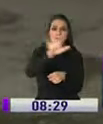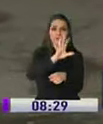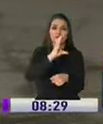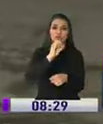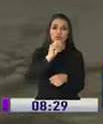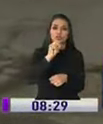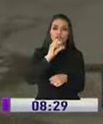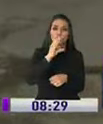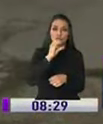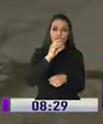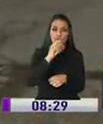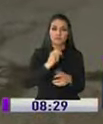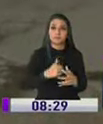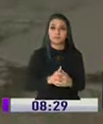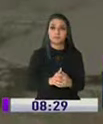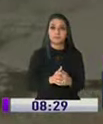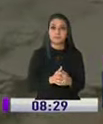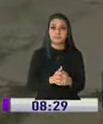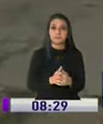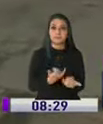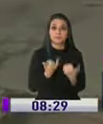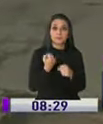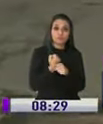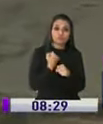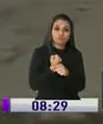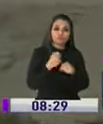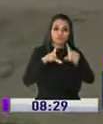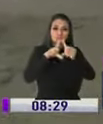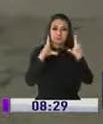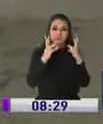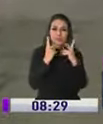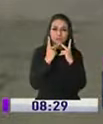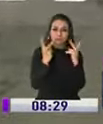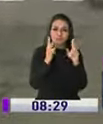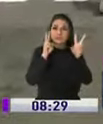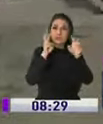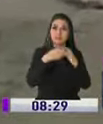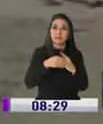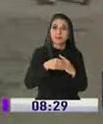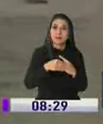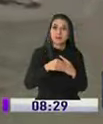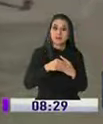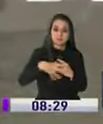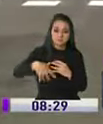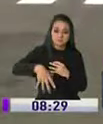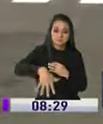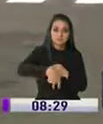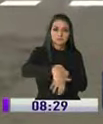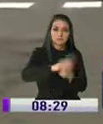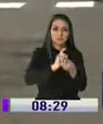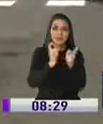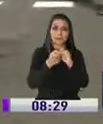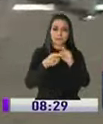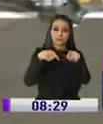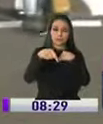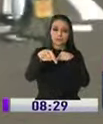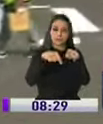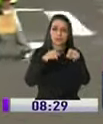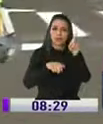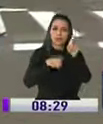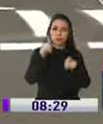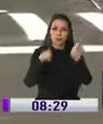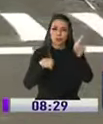Estos trabajos que estamos realizando a través del EMOP en cuanto a señalización son cambios de sentido en cuanto va a